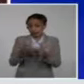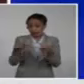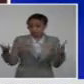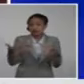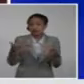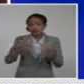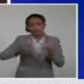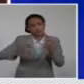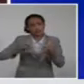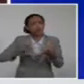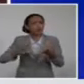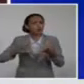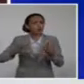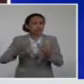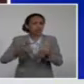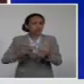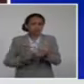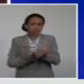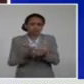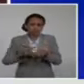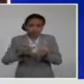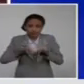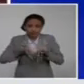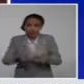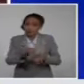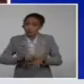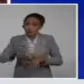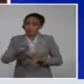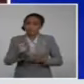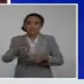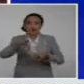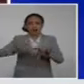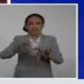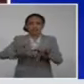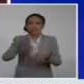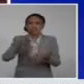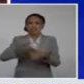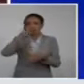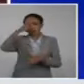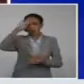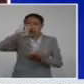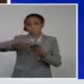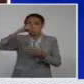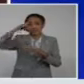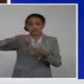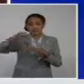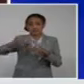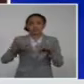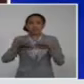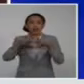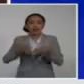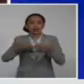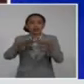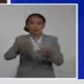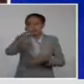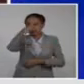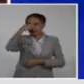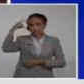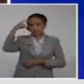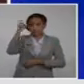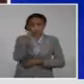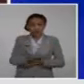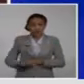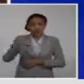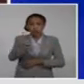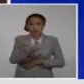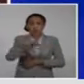complejidad epidemiológica, pues La Habana, Santiago de Cuba, Matanzas, Granma, Santi Espíritu, Camagüey, Pinar del